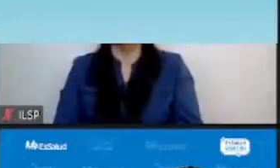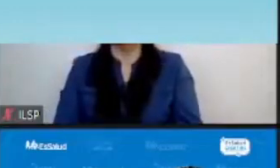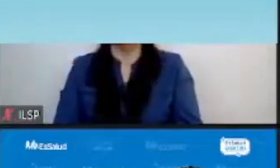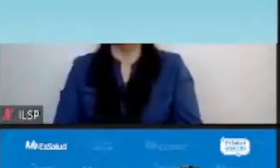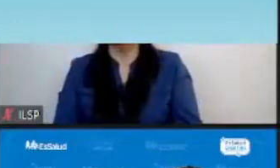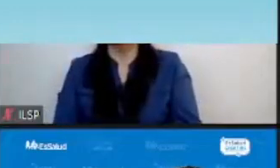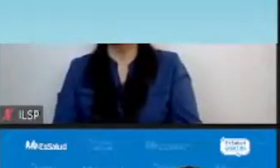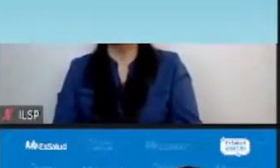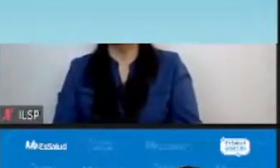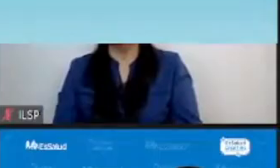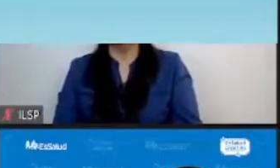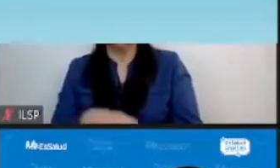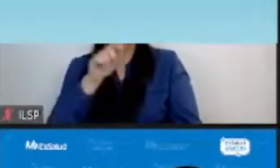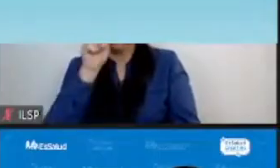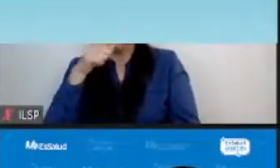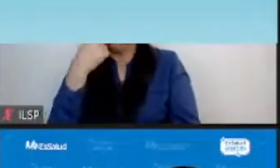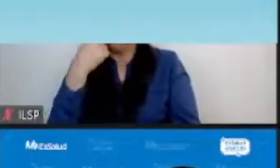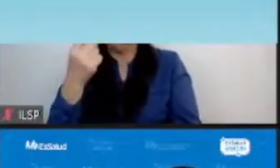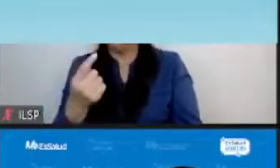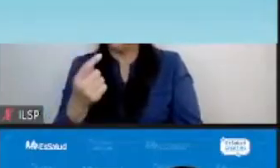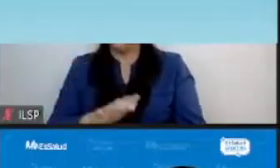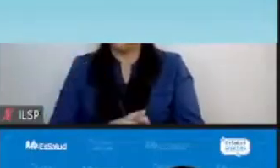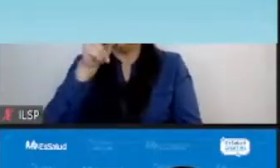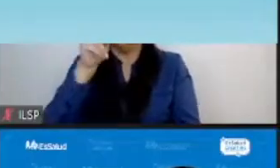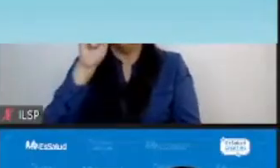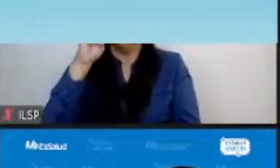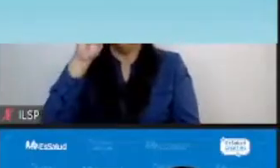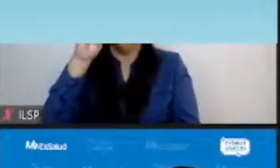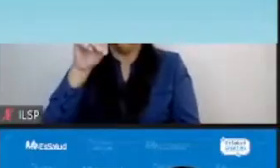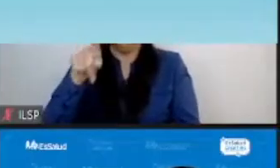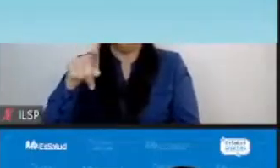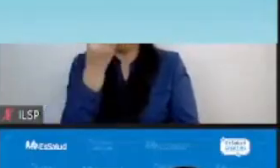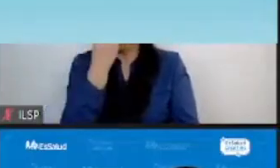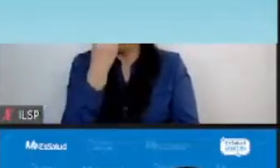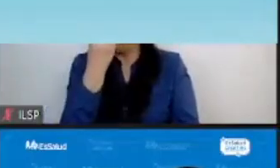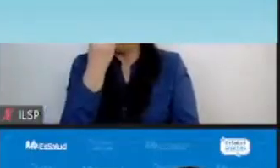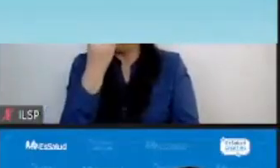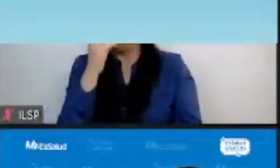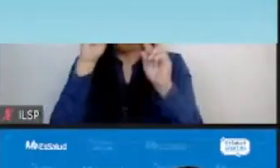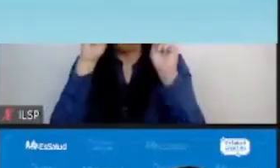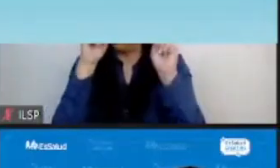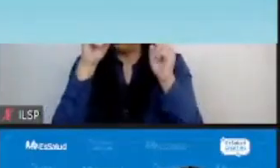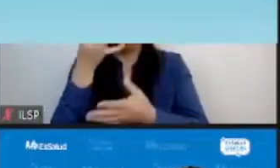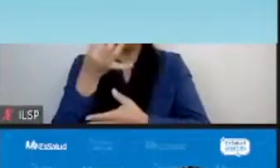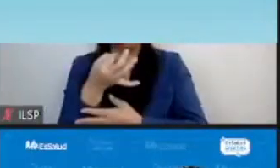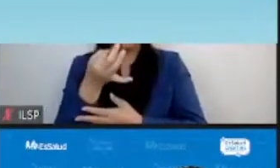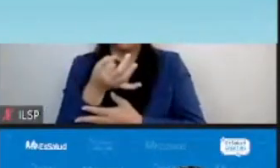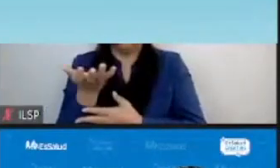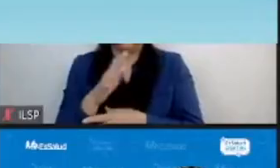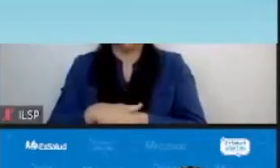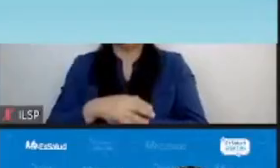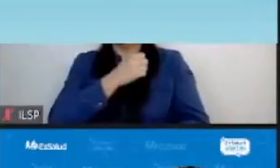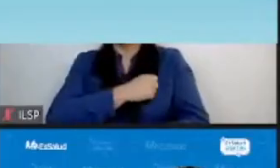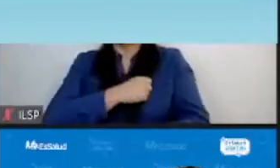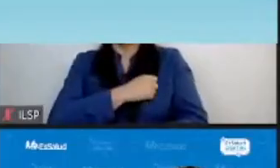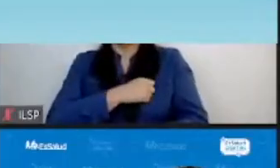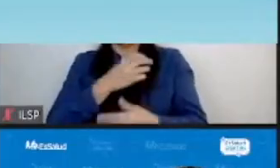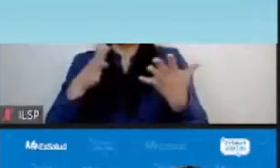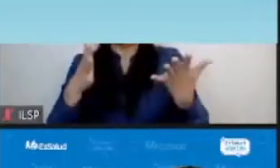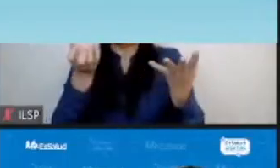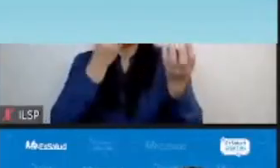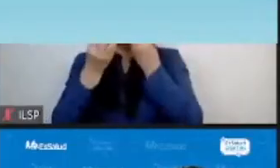Aquí menciona Karim en cuanto a alimentación. Bueno, en realidad, lamentablemente no hay un alimento